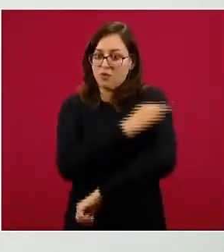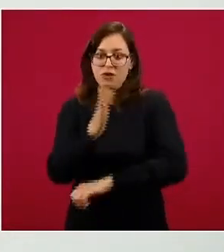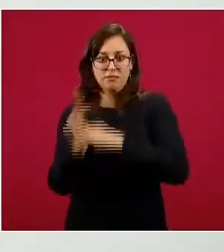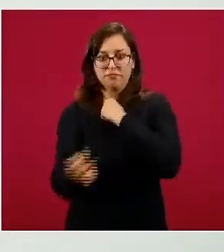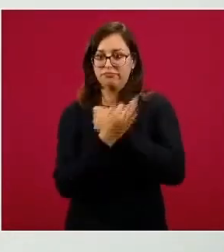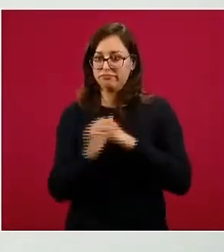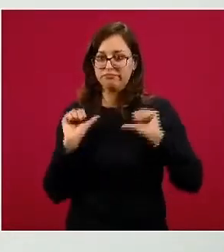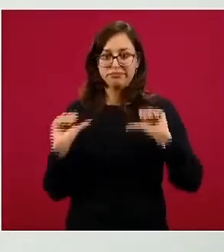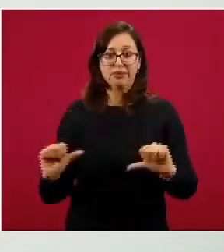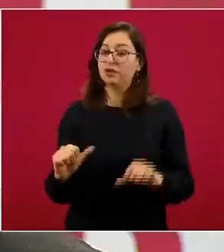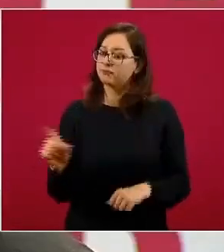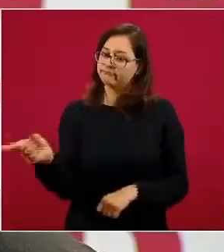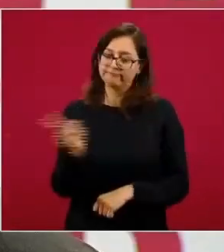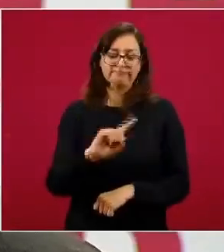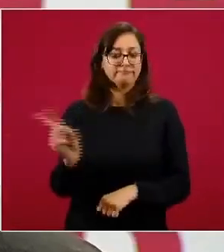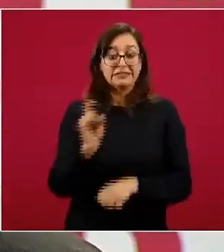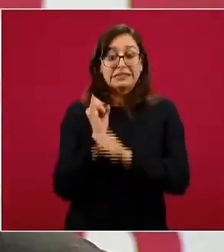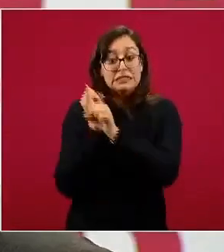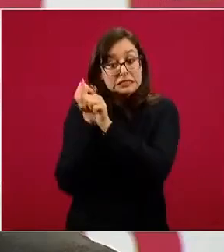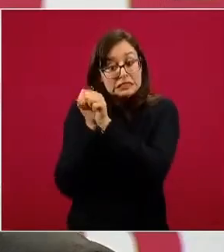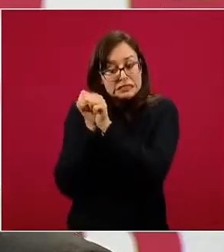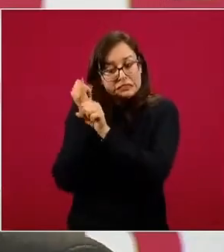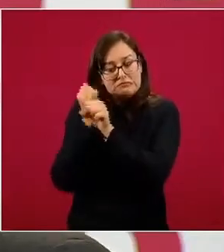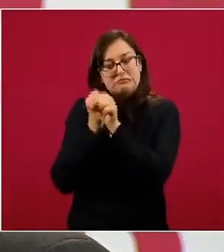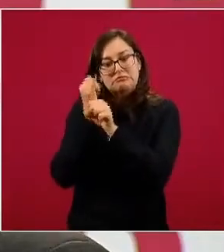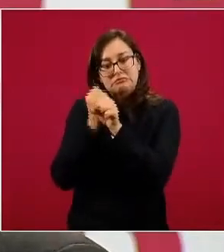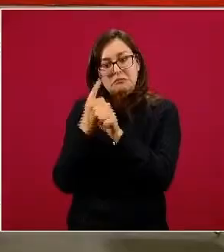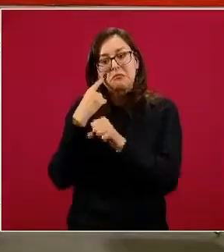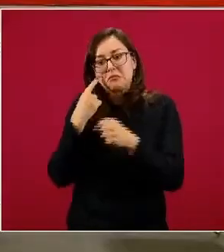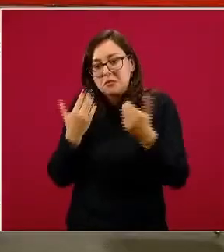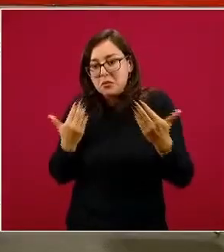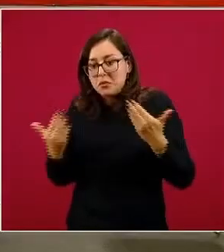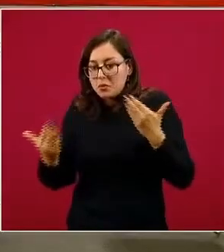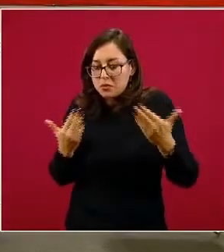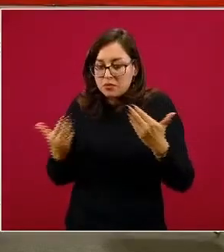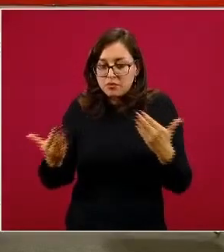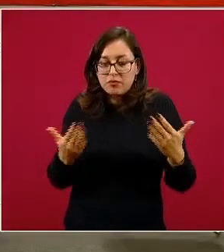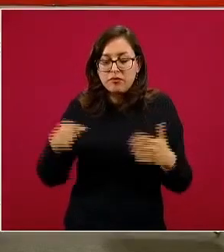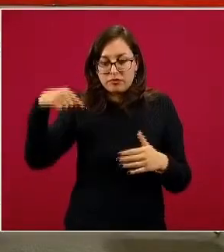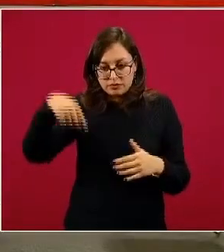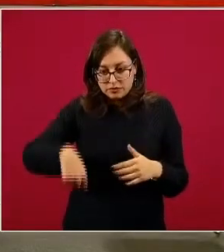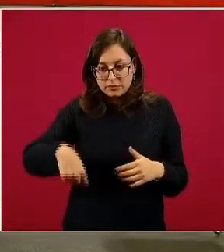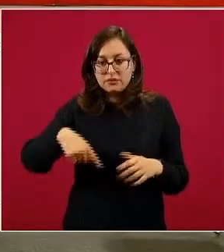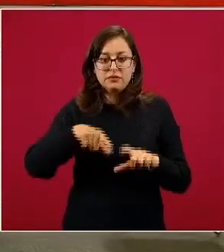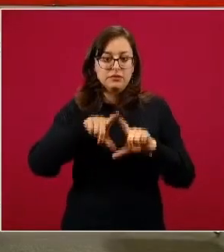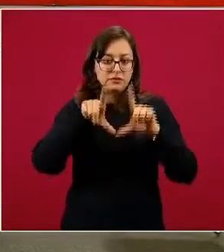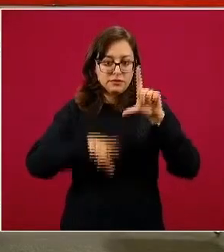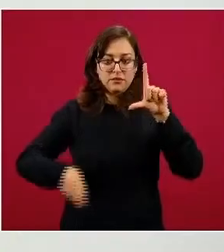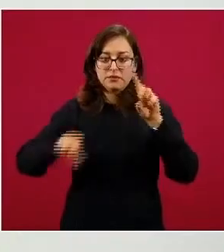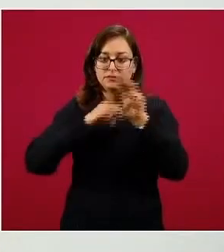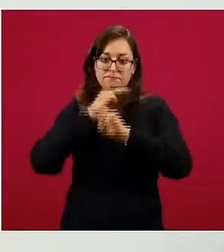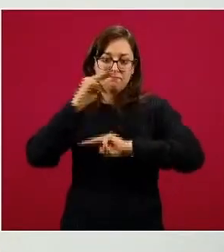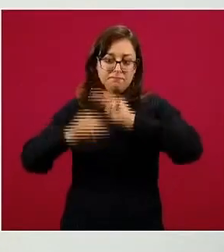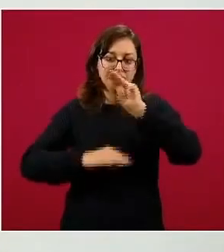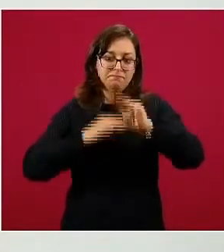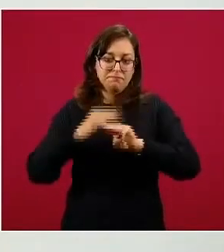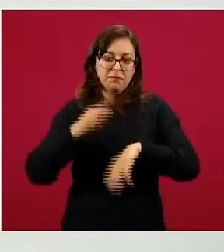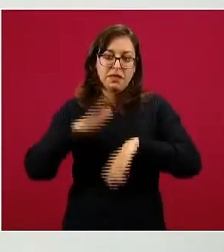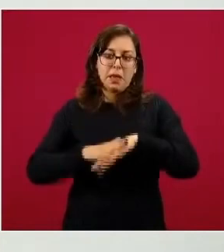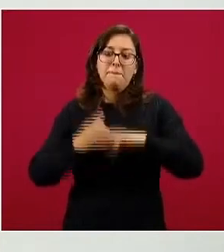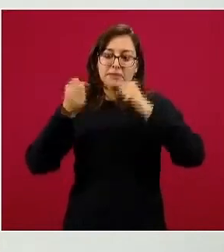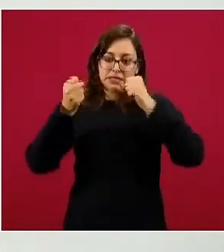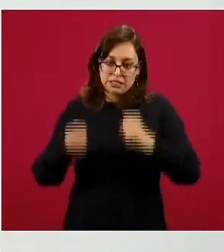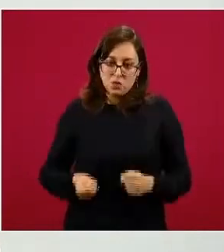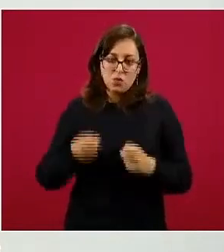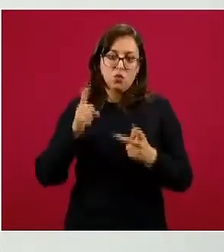eso. El propósito es hacer investigación clínica para tener la evidencia útil en México y útil en el mundo sobre la seguridad,